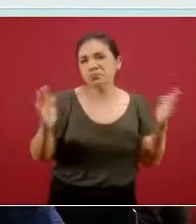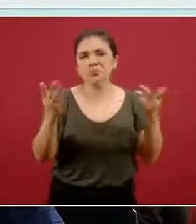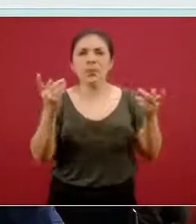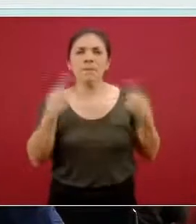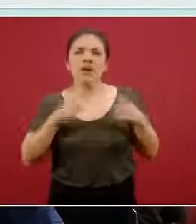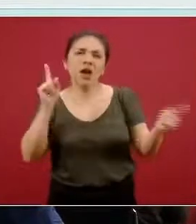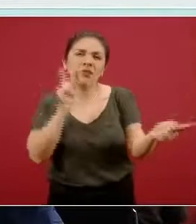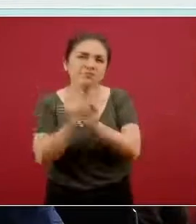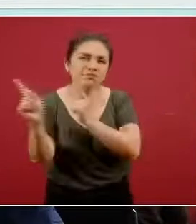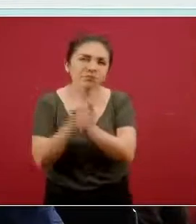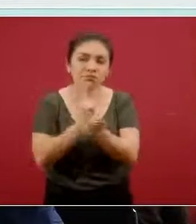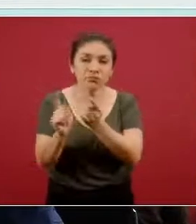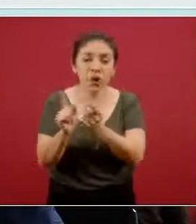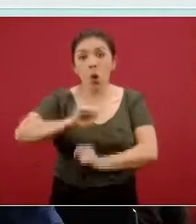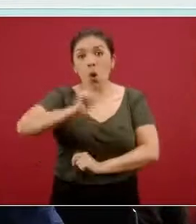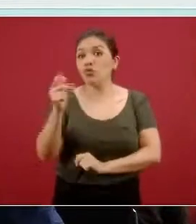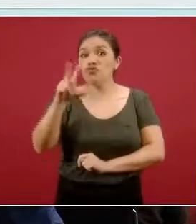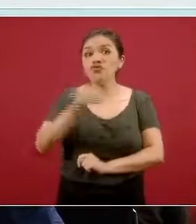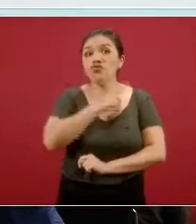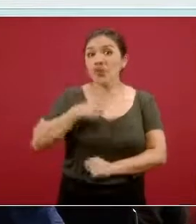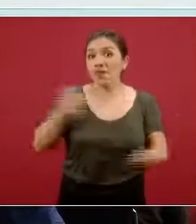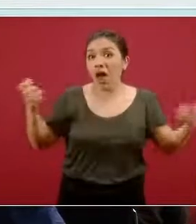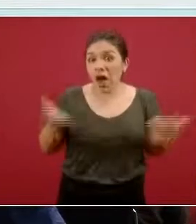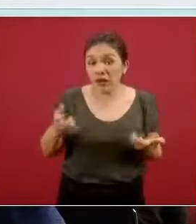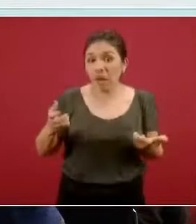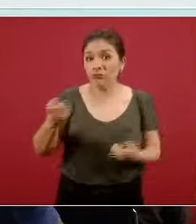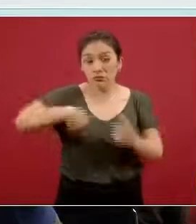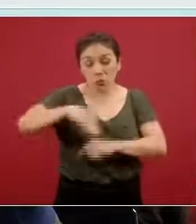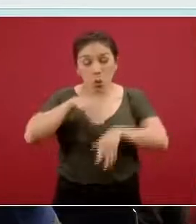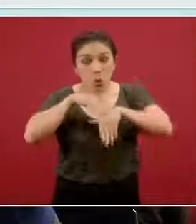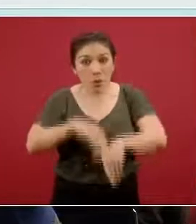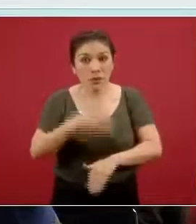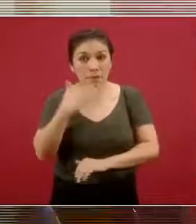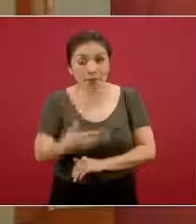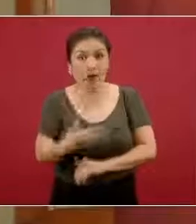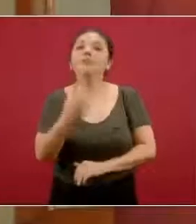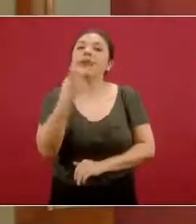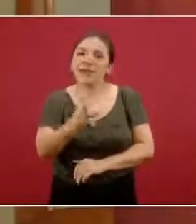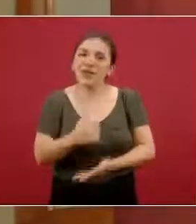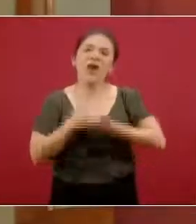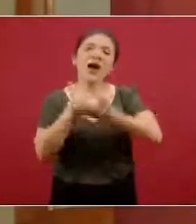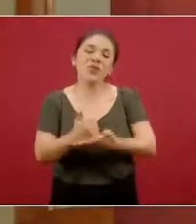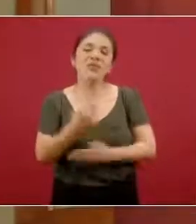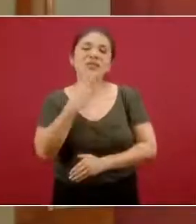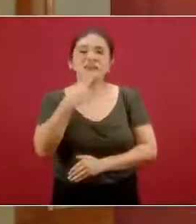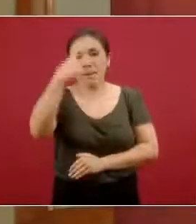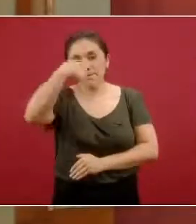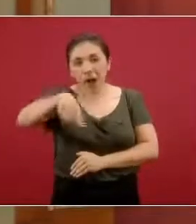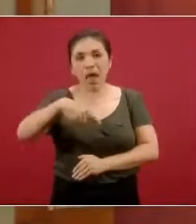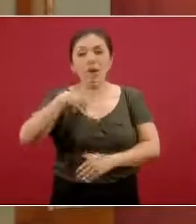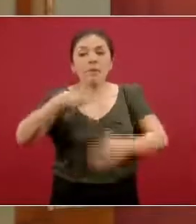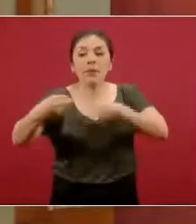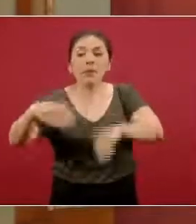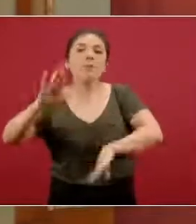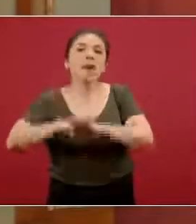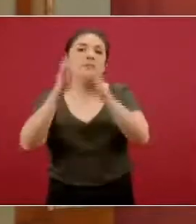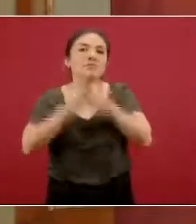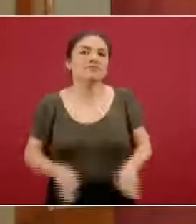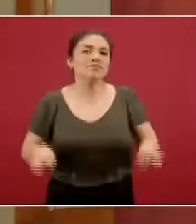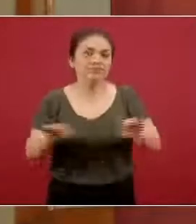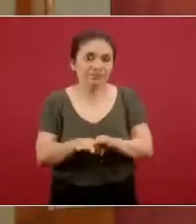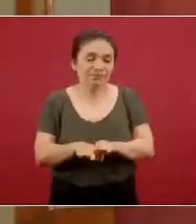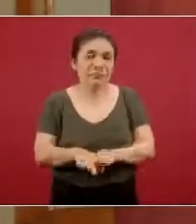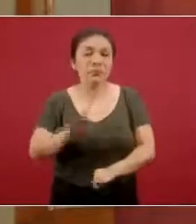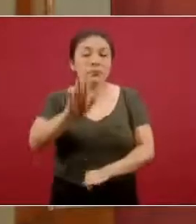social, lo que no debe de todavía realizarse porque contribuye a transmisión importante,